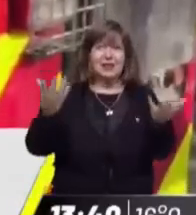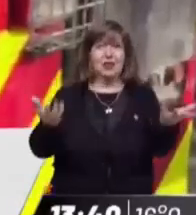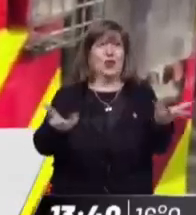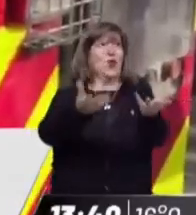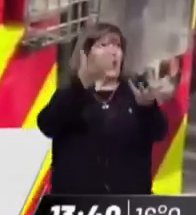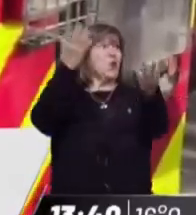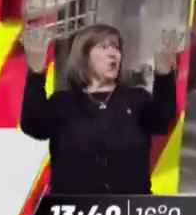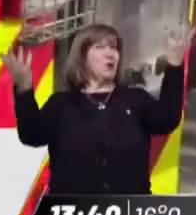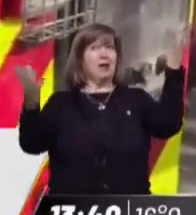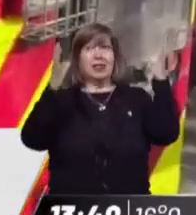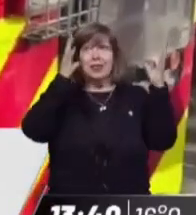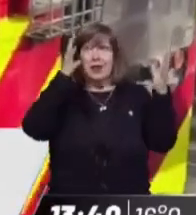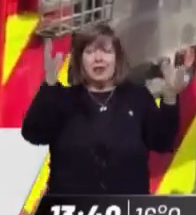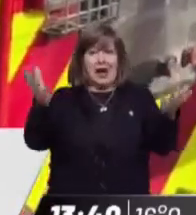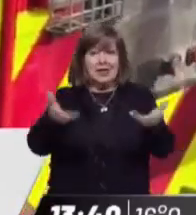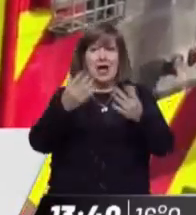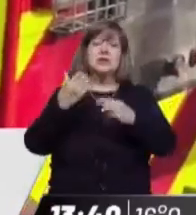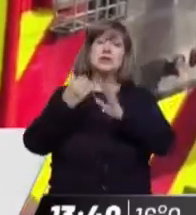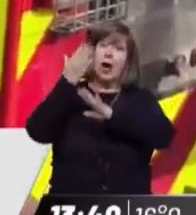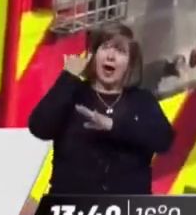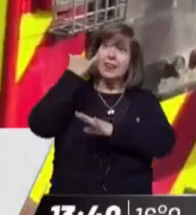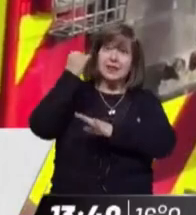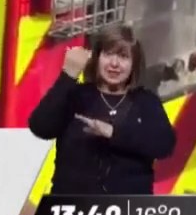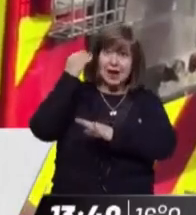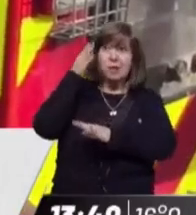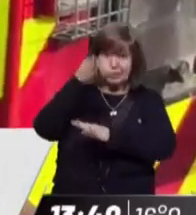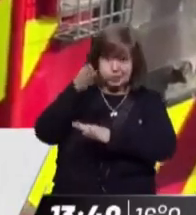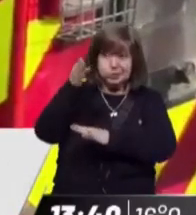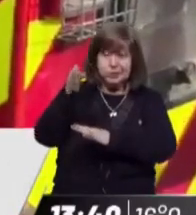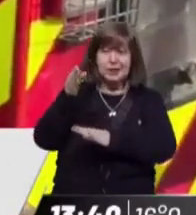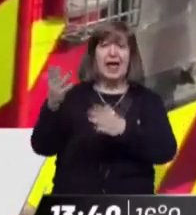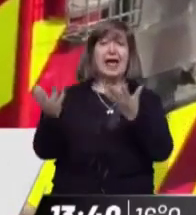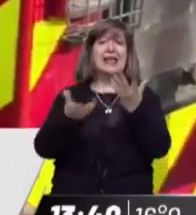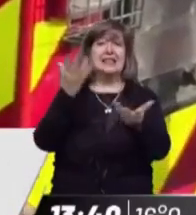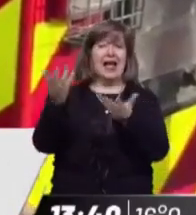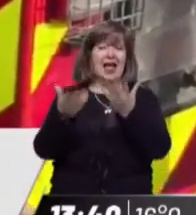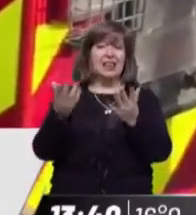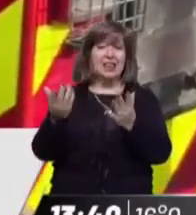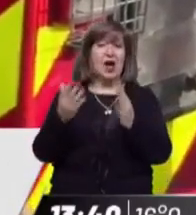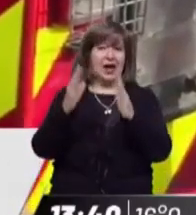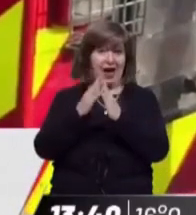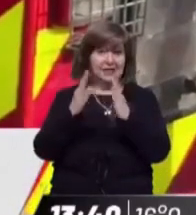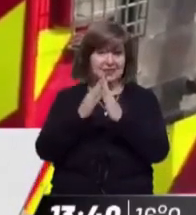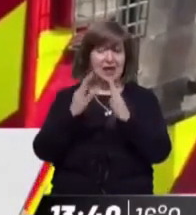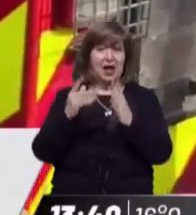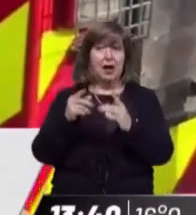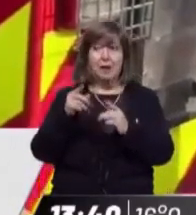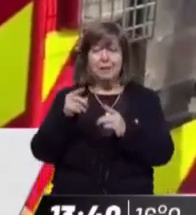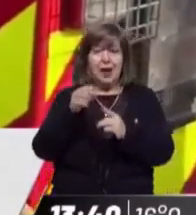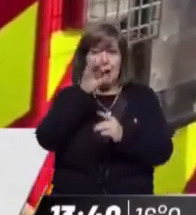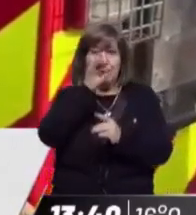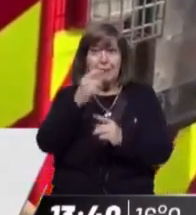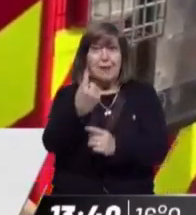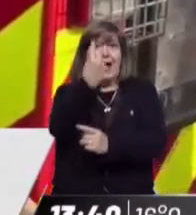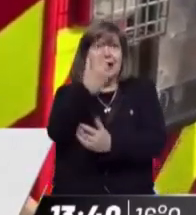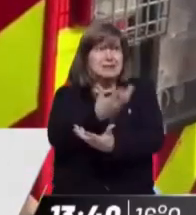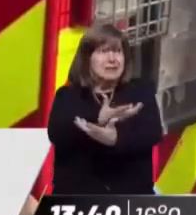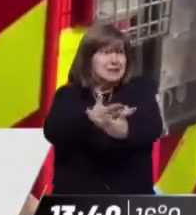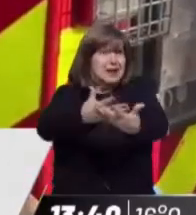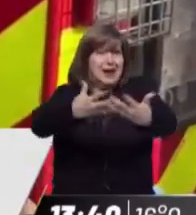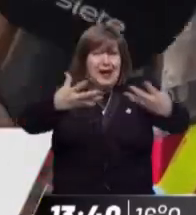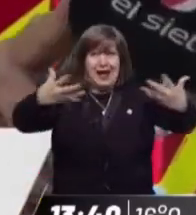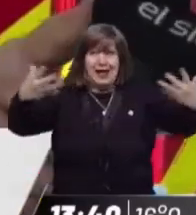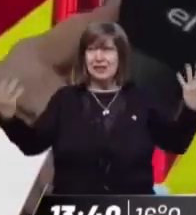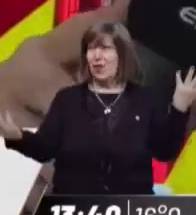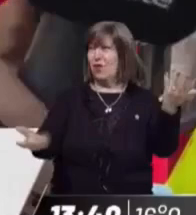magnitud. Si bien ya he trabajado incendio declarado, viviendas, digamos, este es el primero tan grande que me toca a